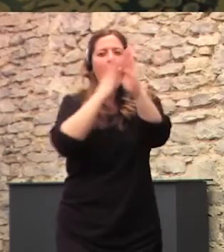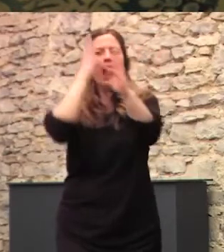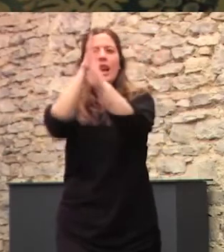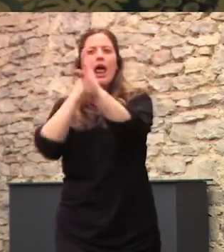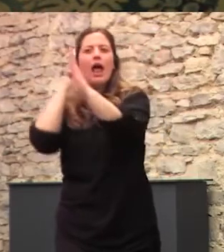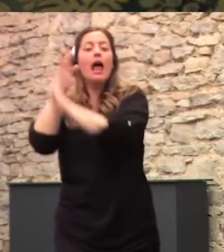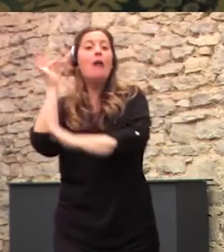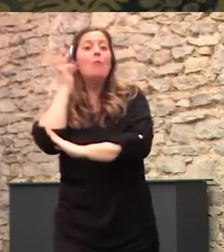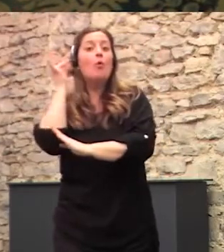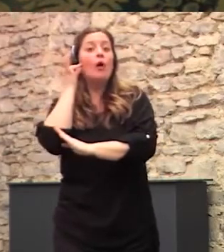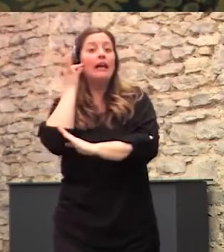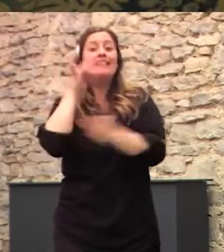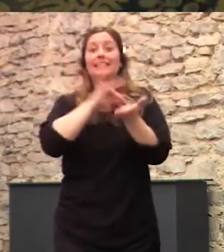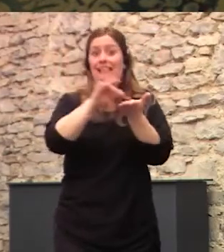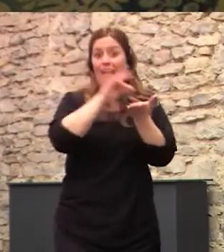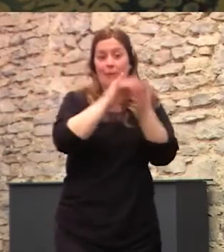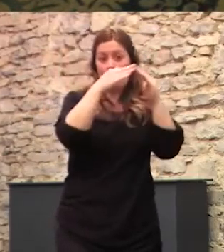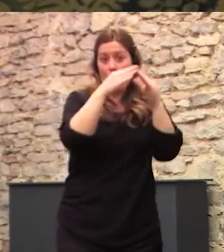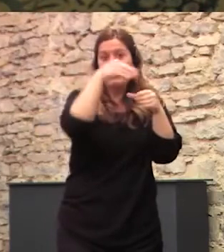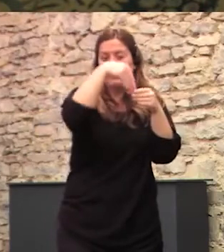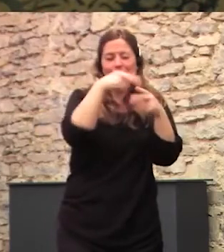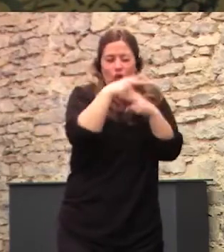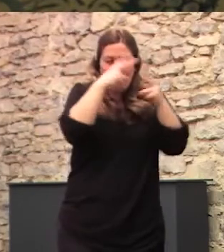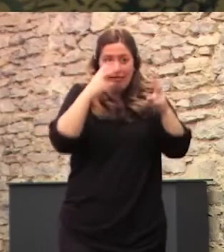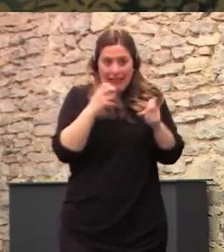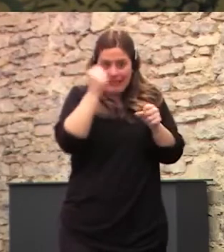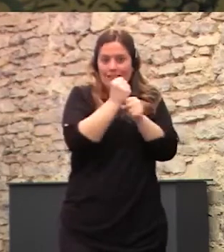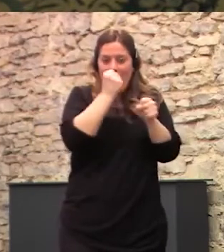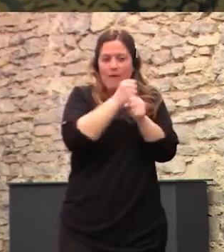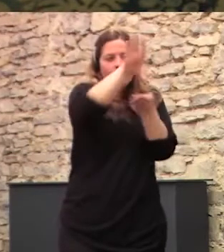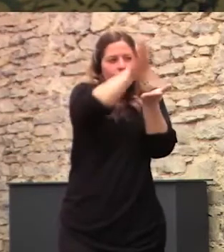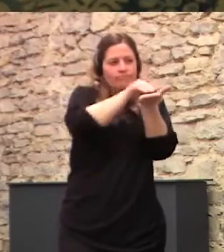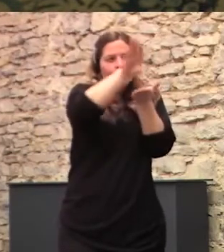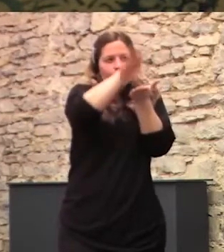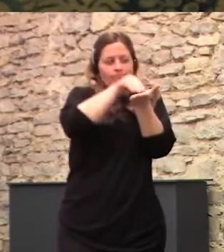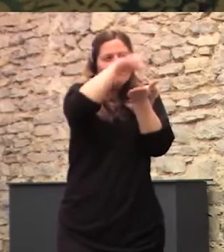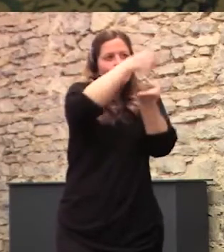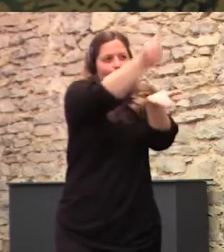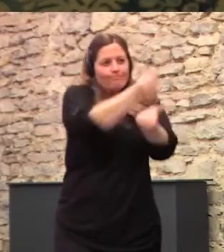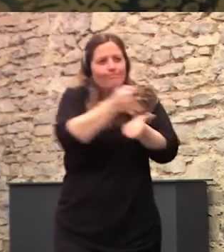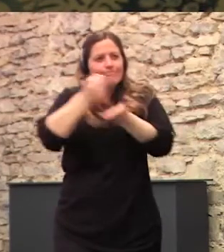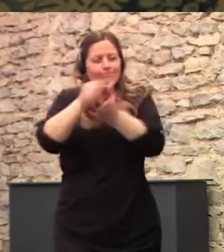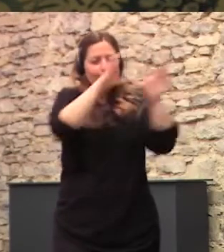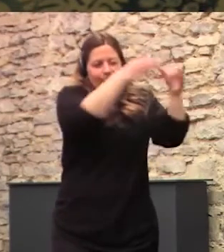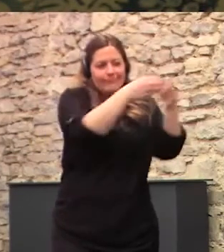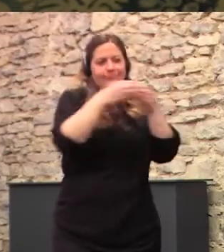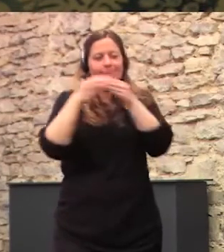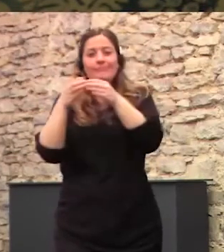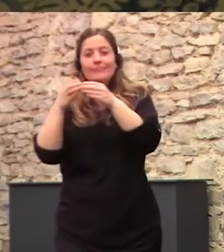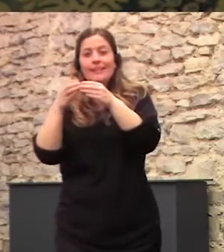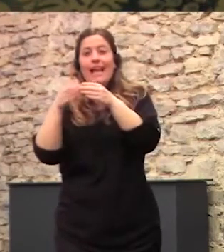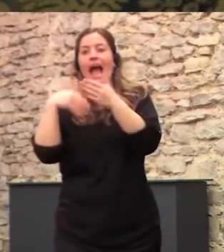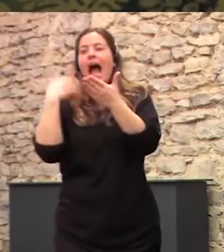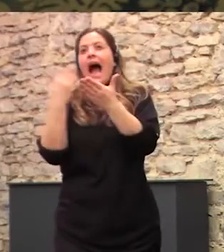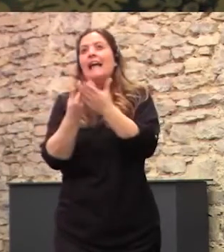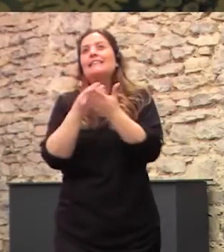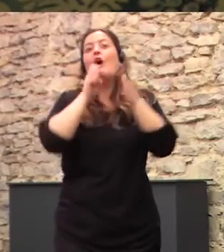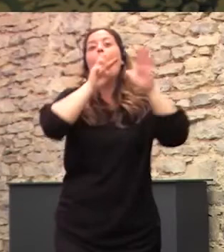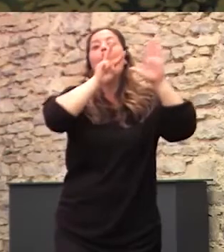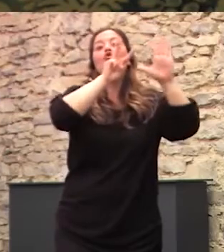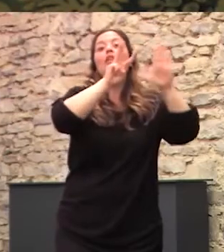doméstico como internas. Y han llegado a unas, creo que alrededor de 85